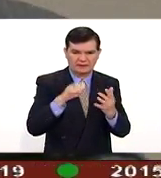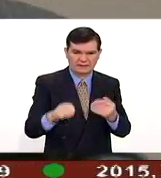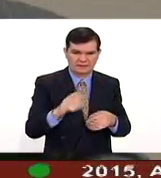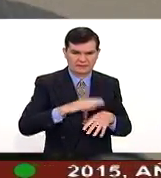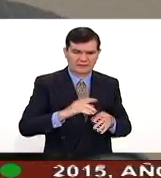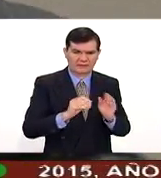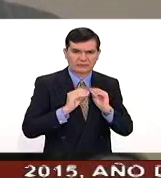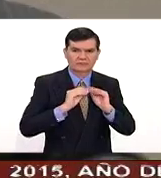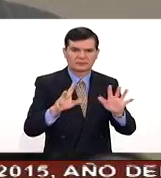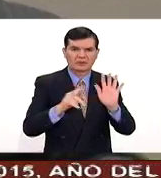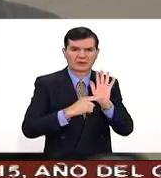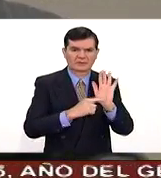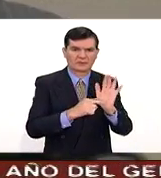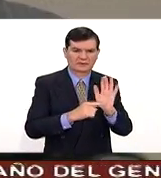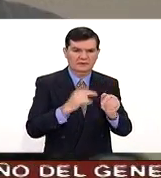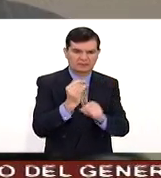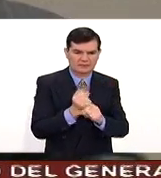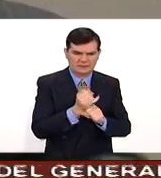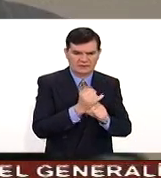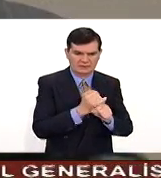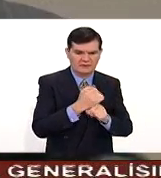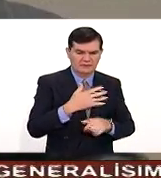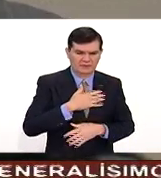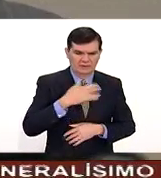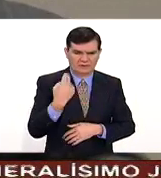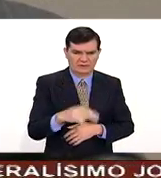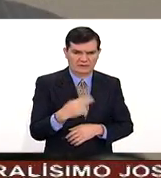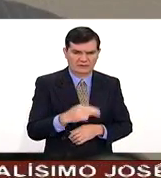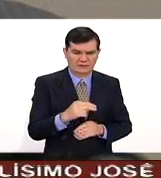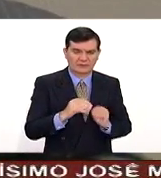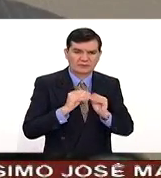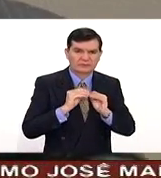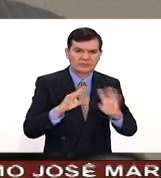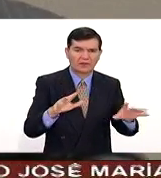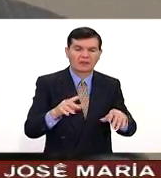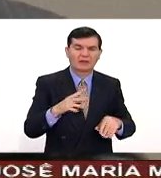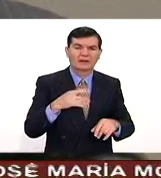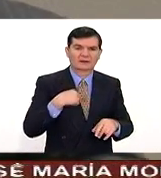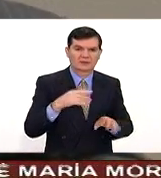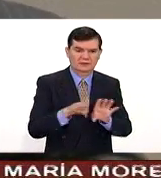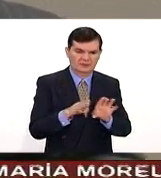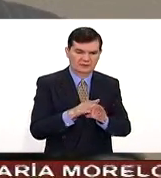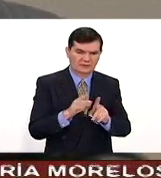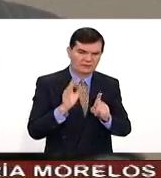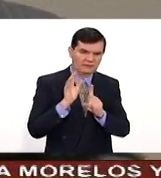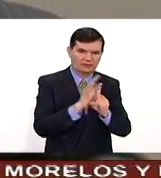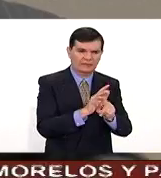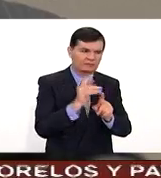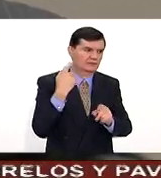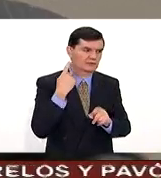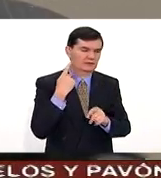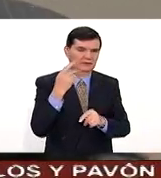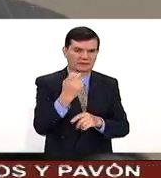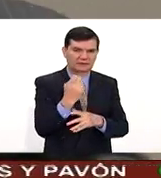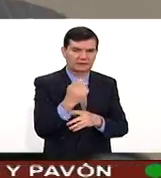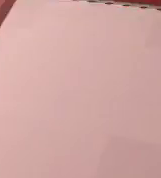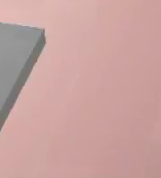de revelar datos de una averiguación previa y dañar su nombre, son una persecución política, según Escobar.